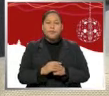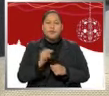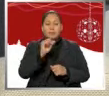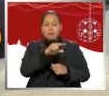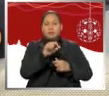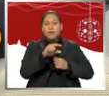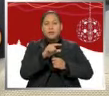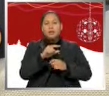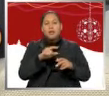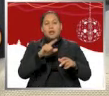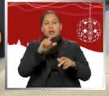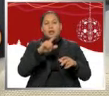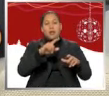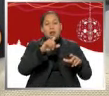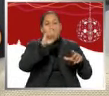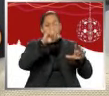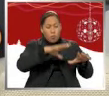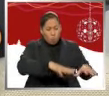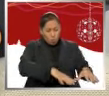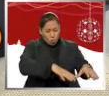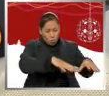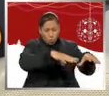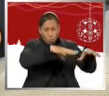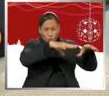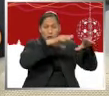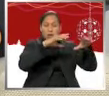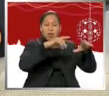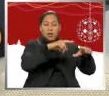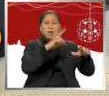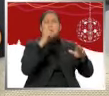primera gran inundación de la Ciudad de México, más o menos